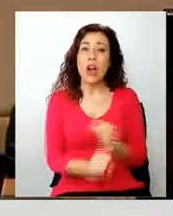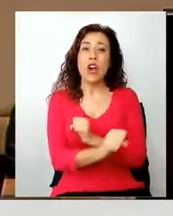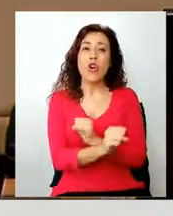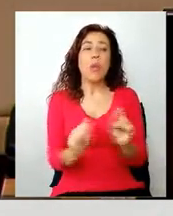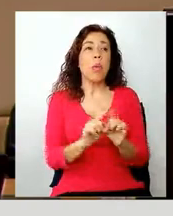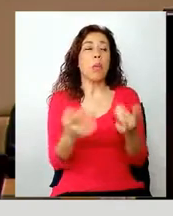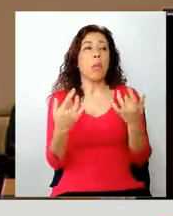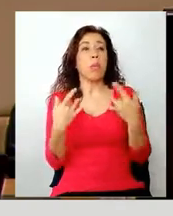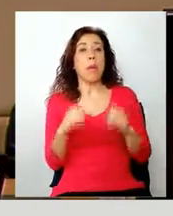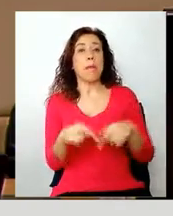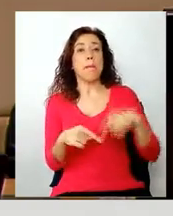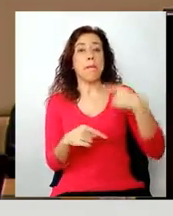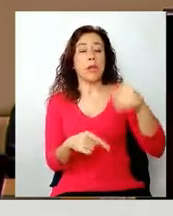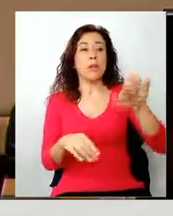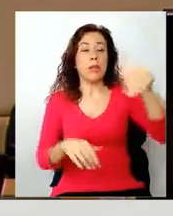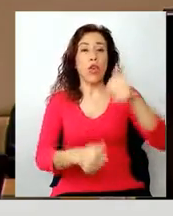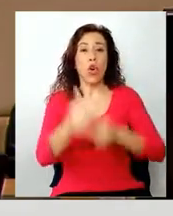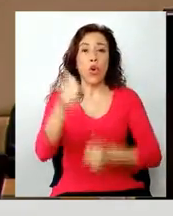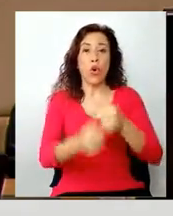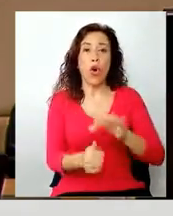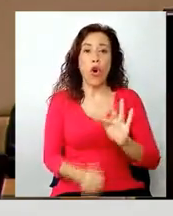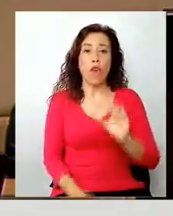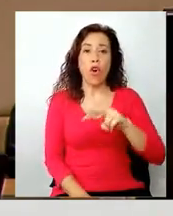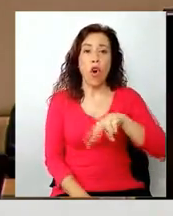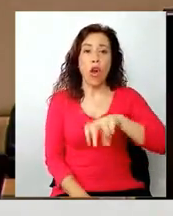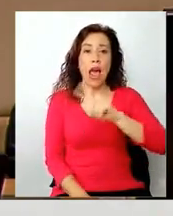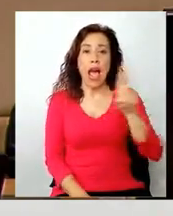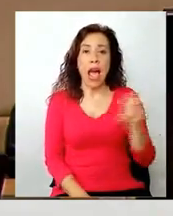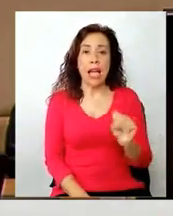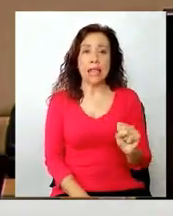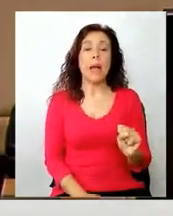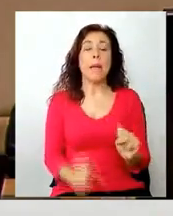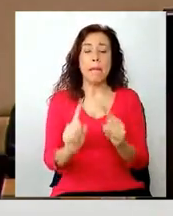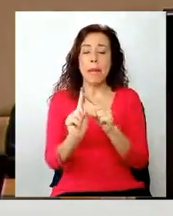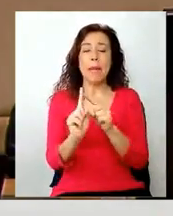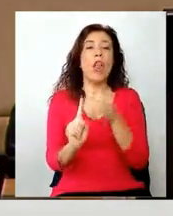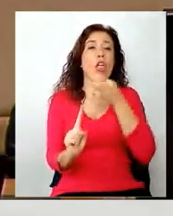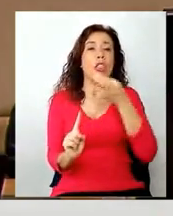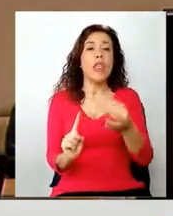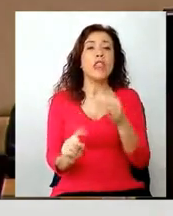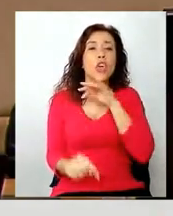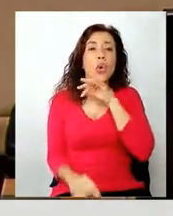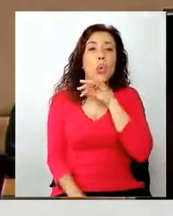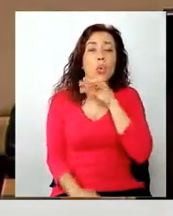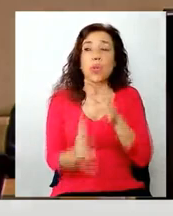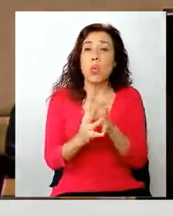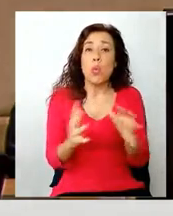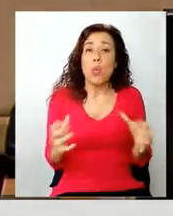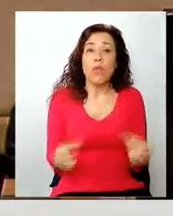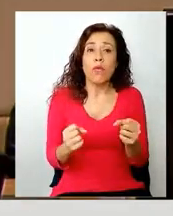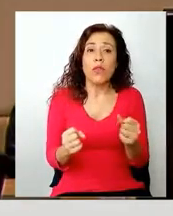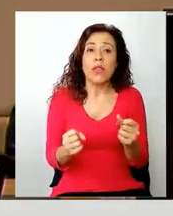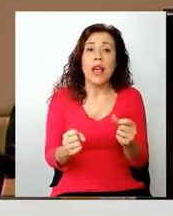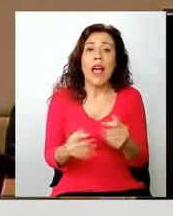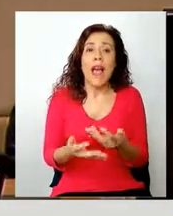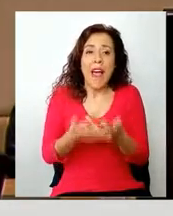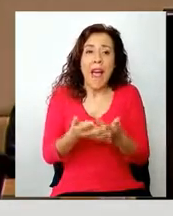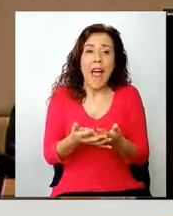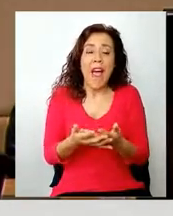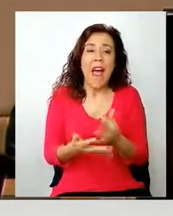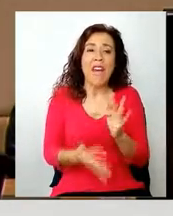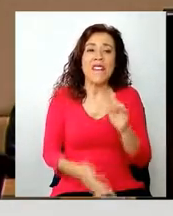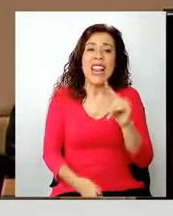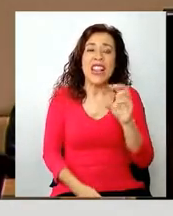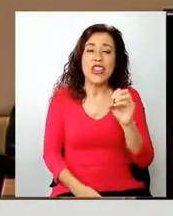licitación de fonasa son los siguientes punto uno dice uso excesivo de los filtros y líneas según la indicaciones